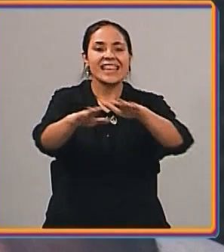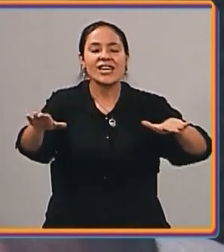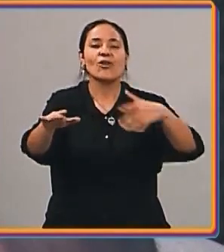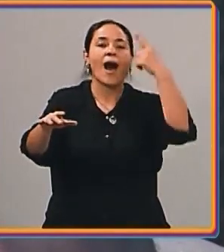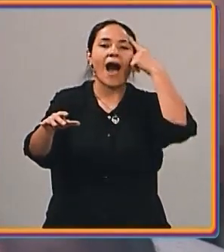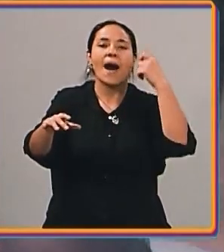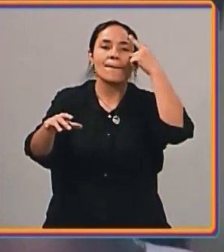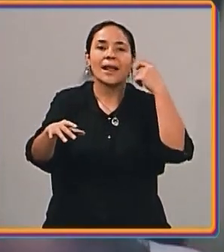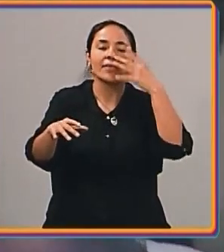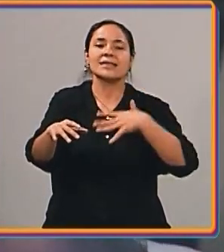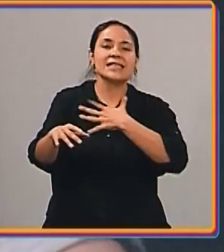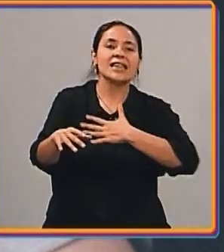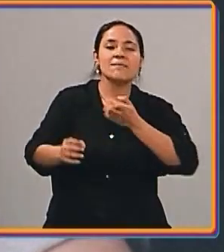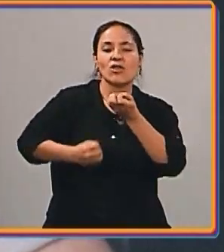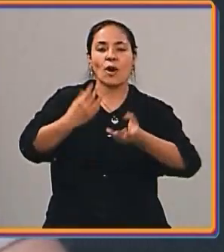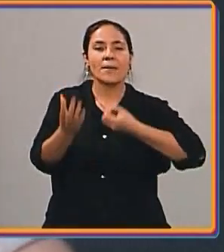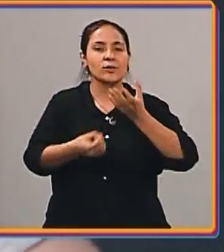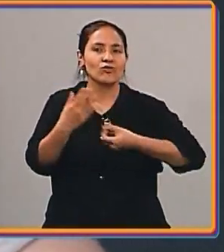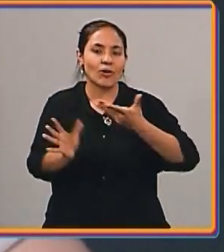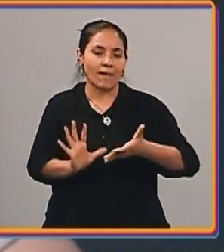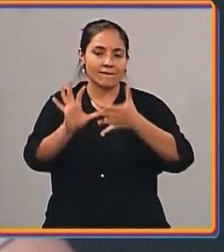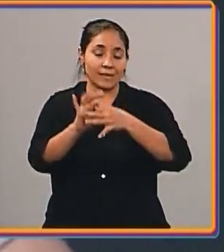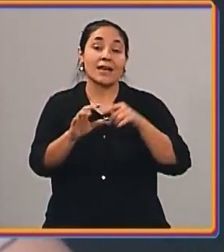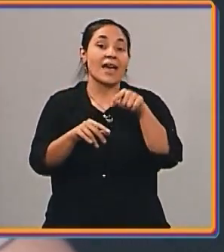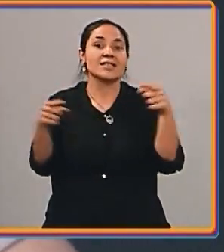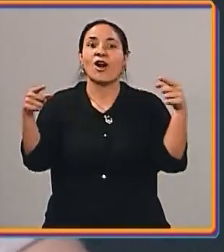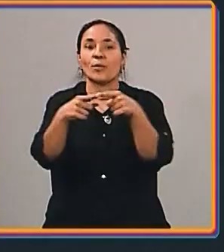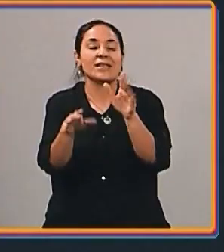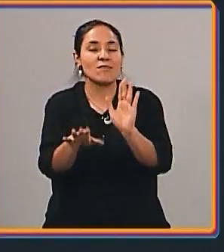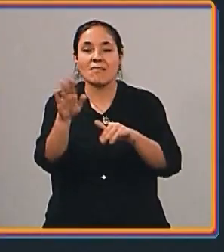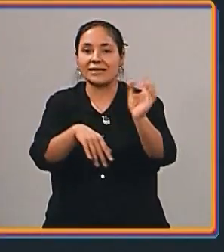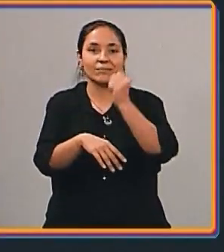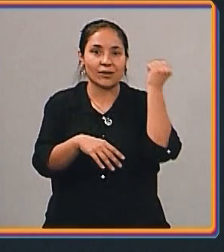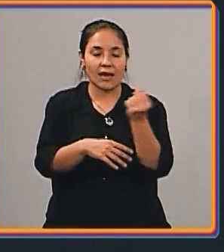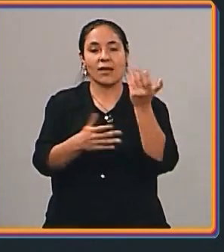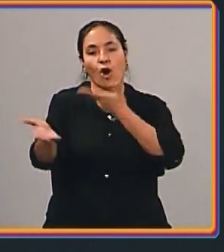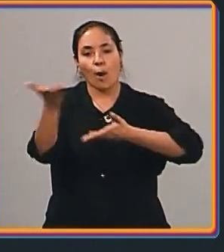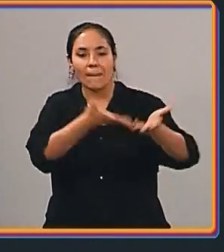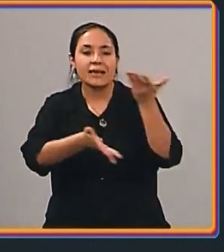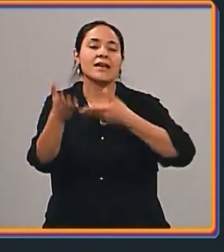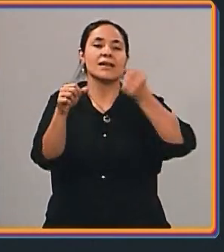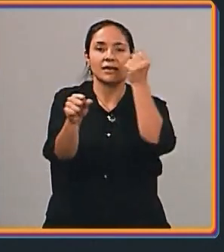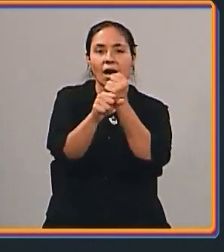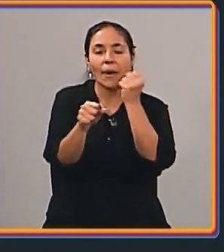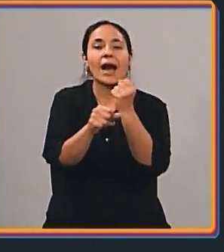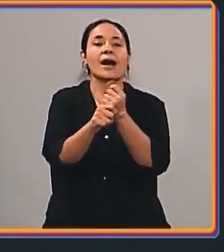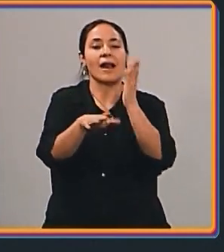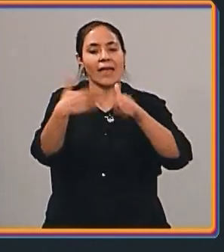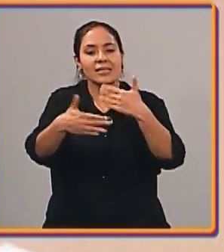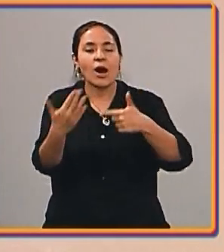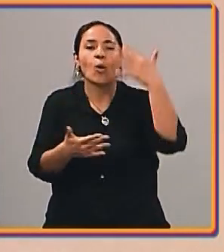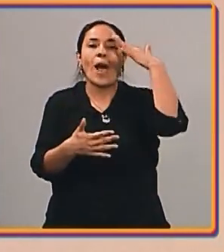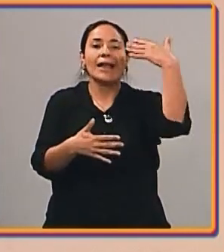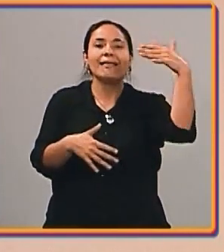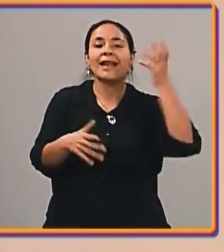viceversa. Y esa es la idea principal del juego: compartir, expresar y trabajar desde la inteligencia emocional el